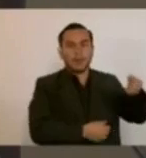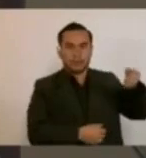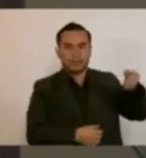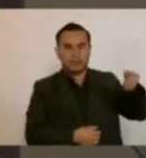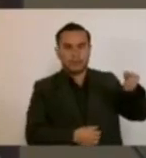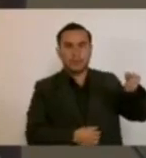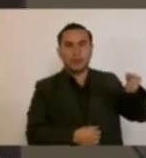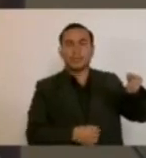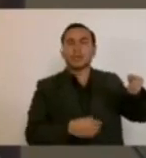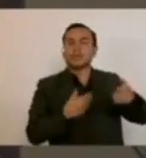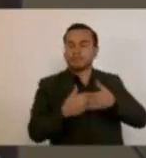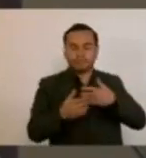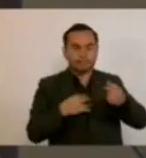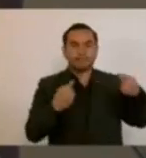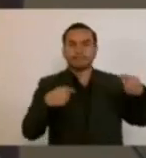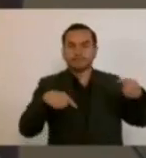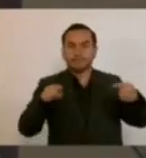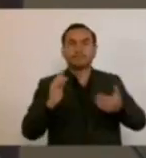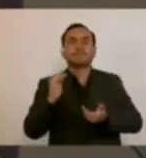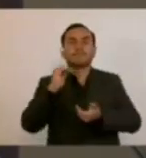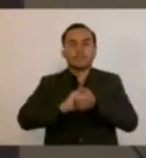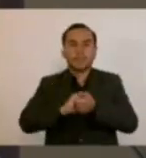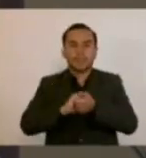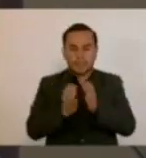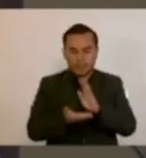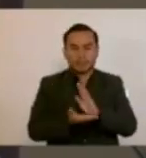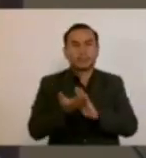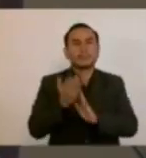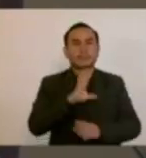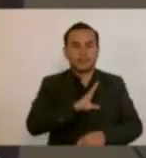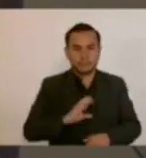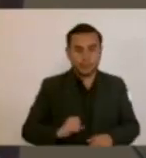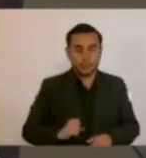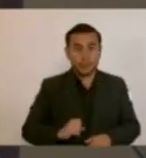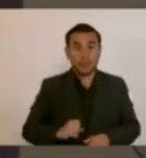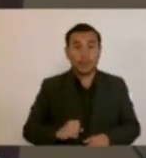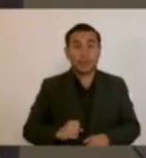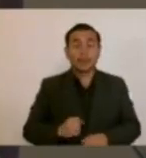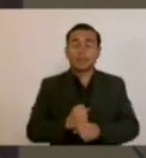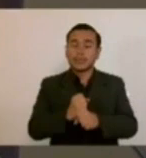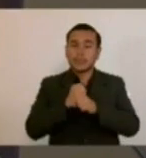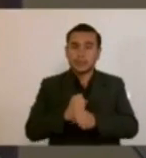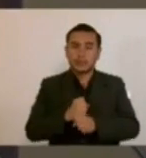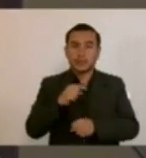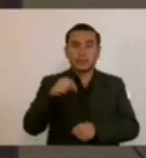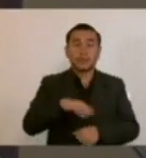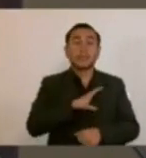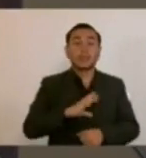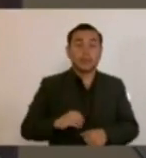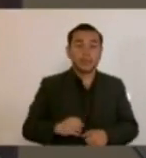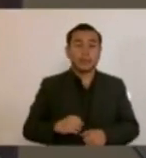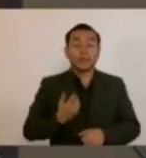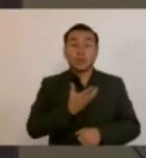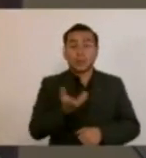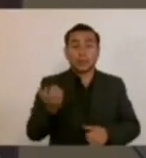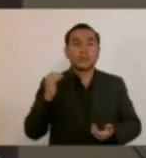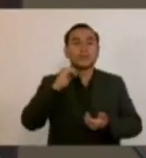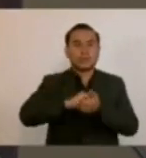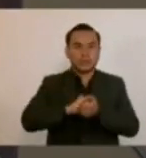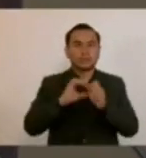queremos decirlo así, y que nos unamos para sacar adelante a nuestro país. Estoy seguro que esta no será la excepción, que El Salvador demostrará que saldrá adelante.